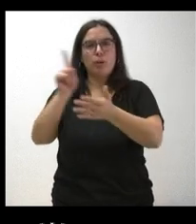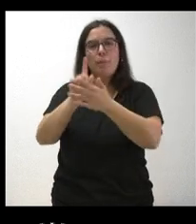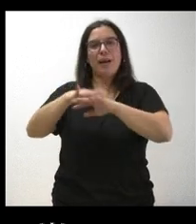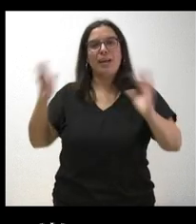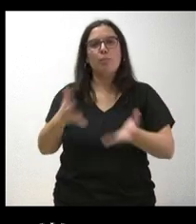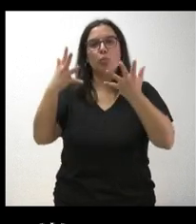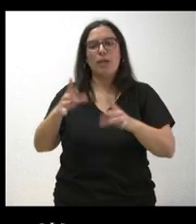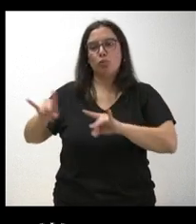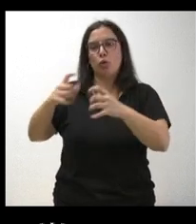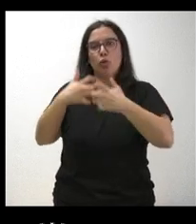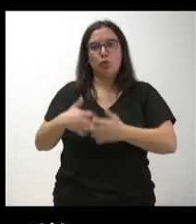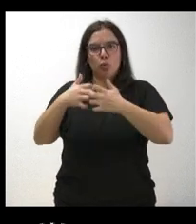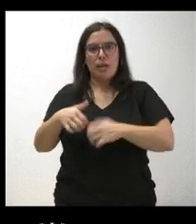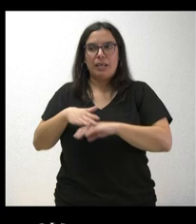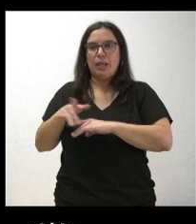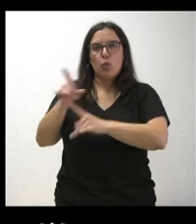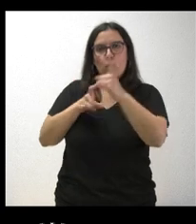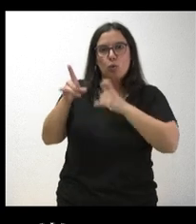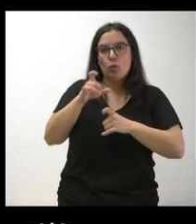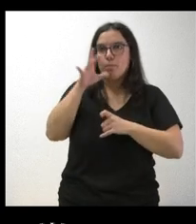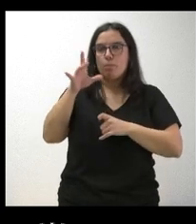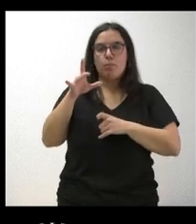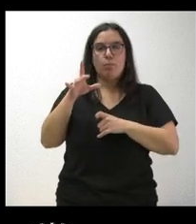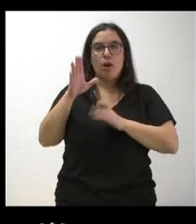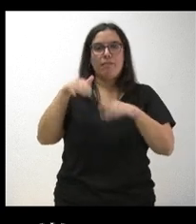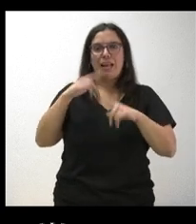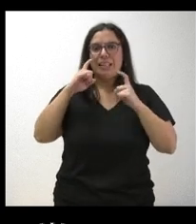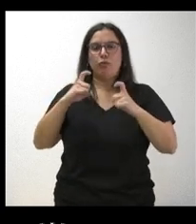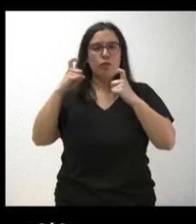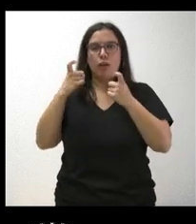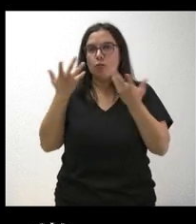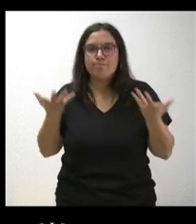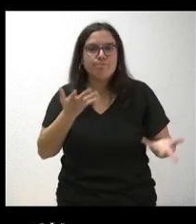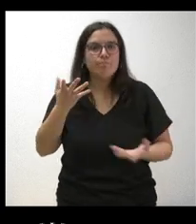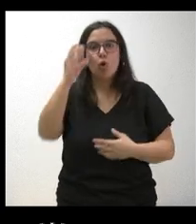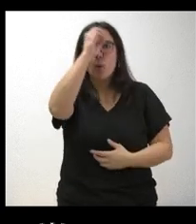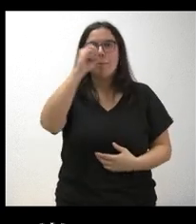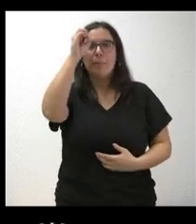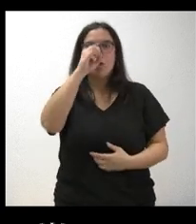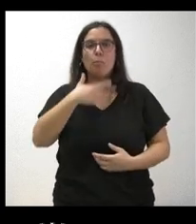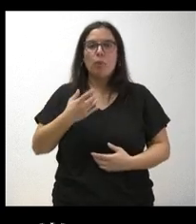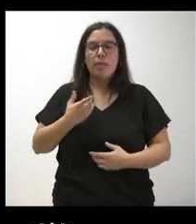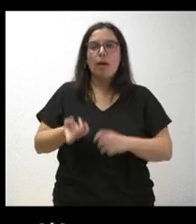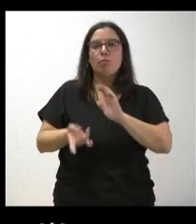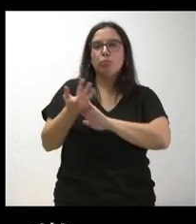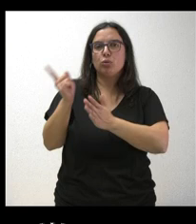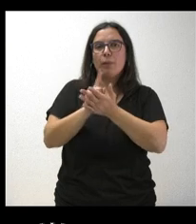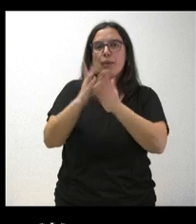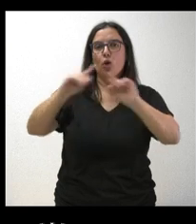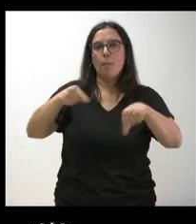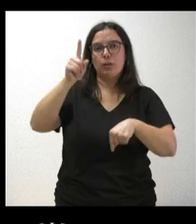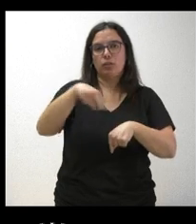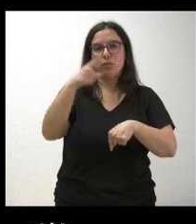ciudad lo quieren reactivar dicen que se están yendo todos los esfuerzos al pema no sé qué opinan sobre la posible reactivación de de este convenio para